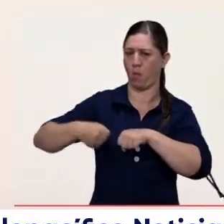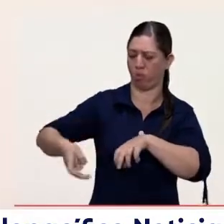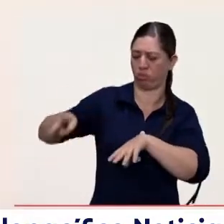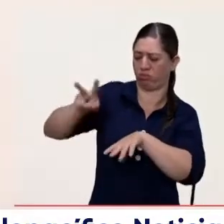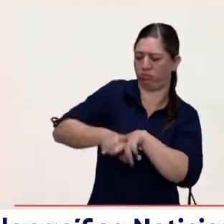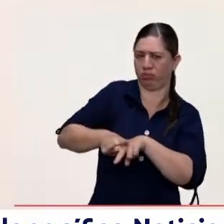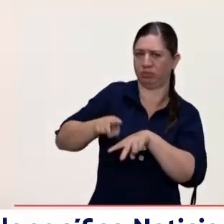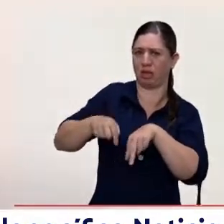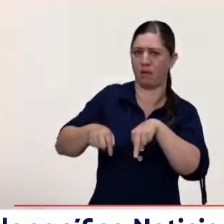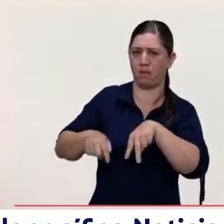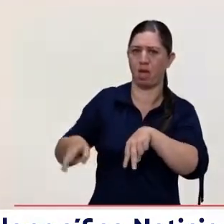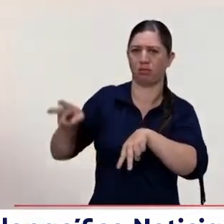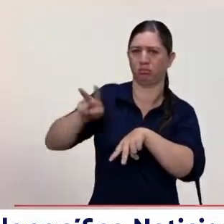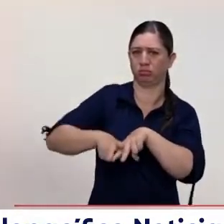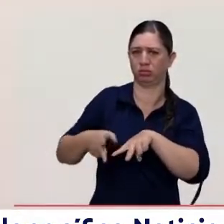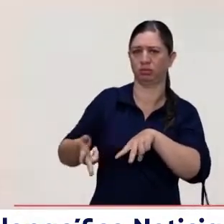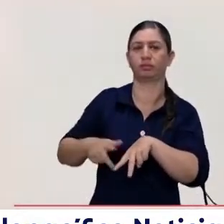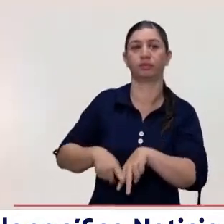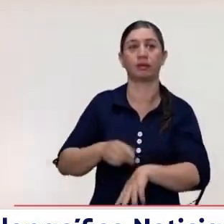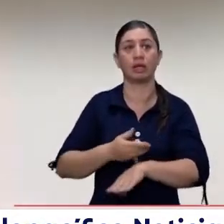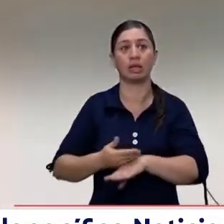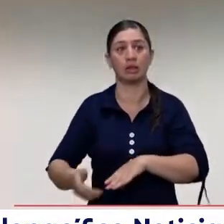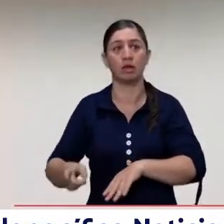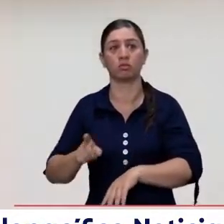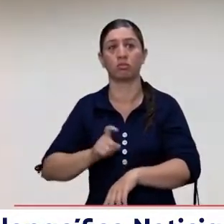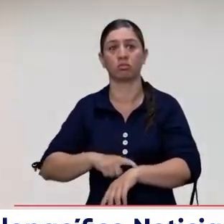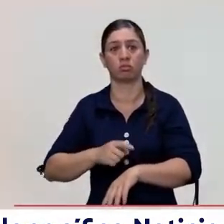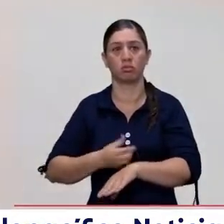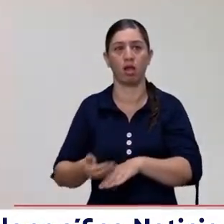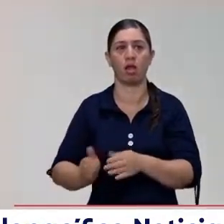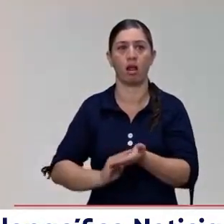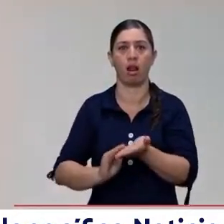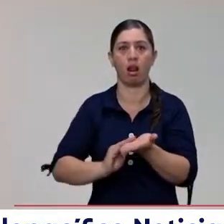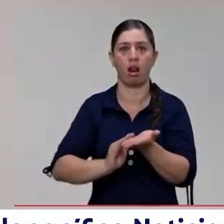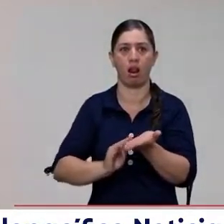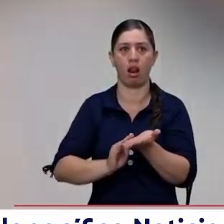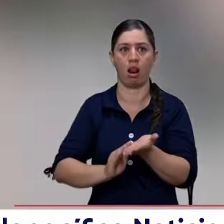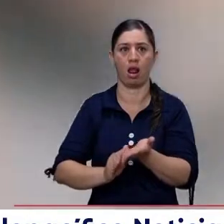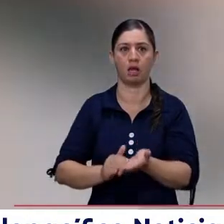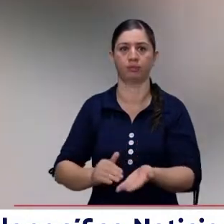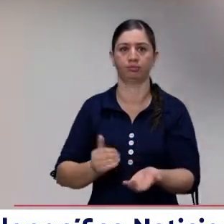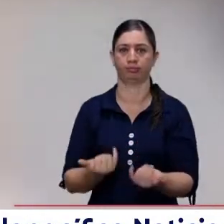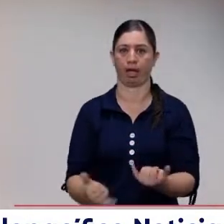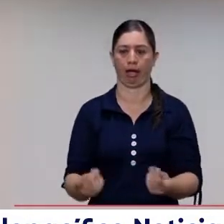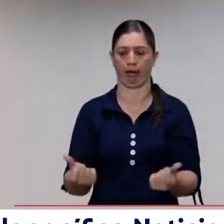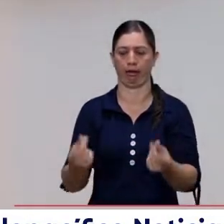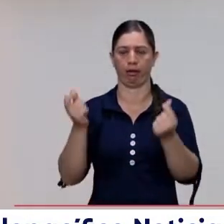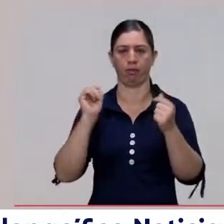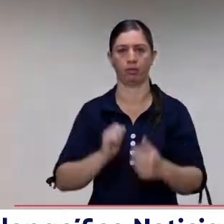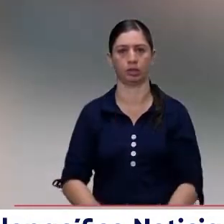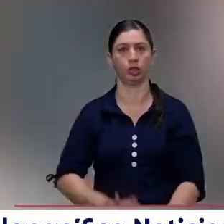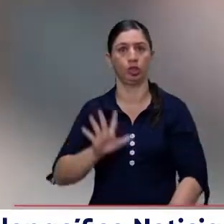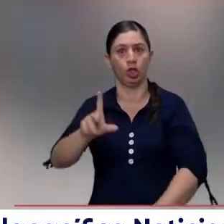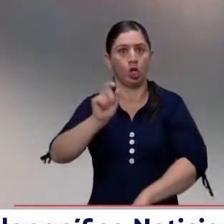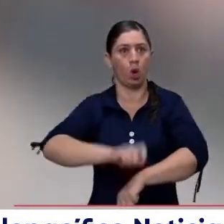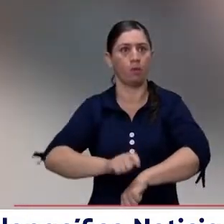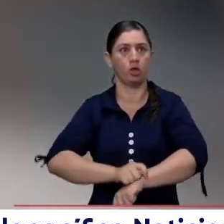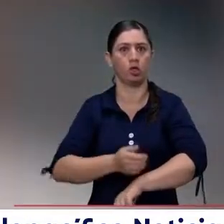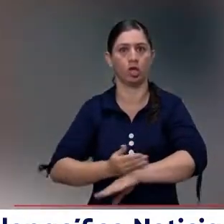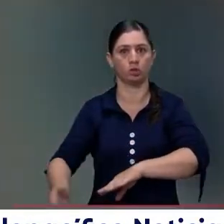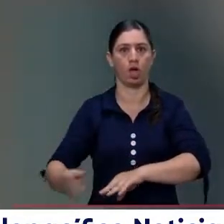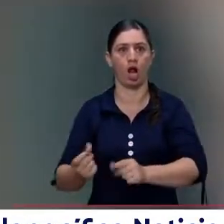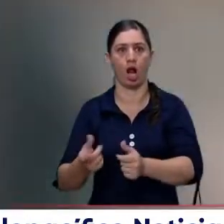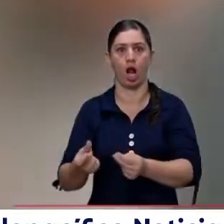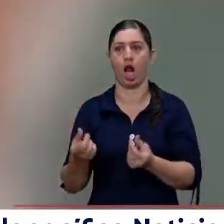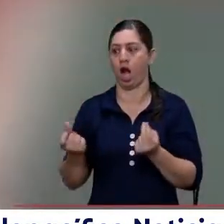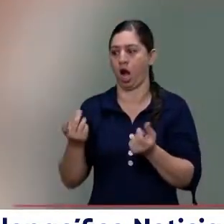Asimismo denuncian que minutos después el mal estado de la vía fue reparado improvisadamente. 5 minutos después del accidente, ahí